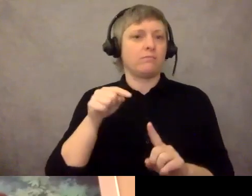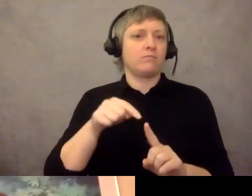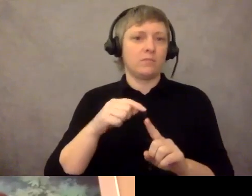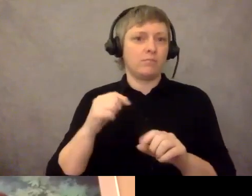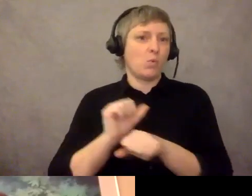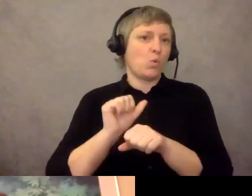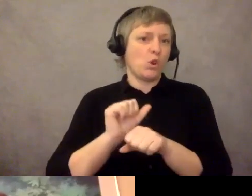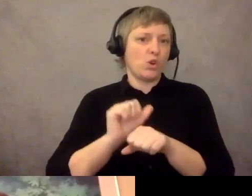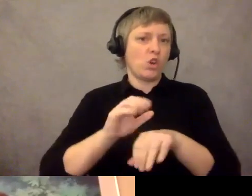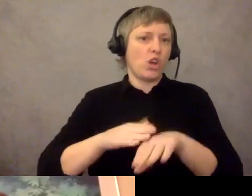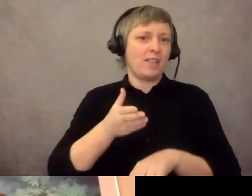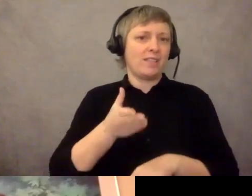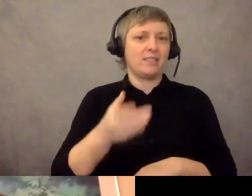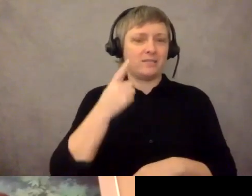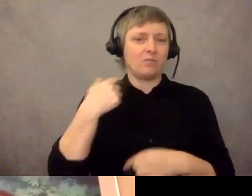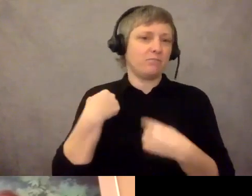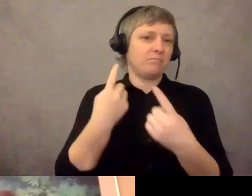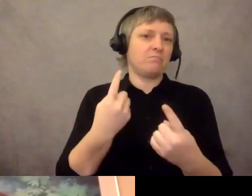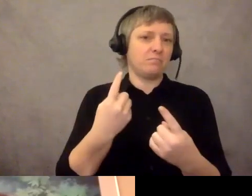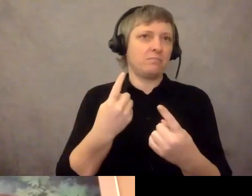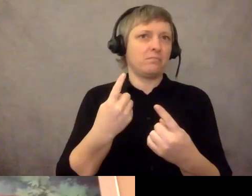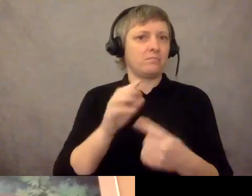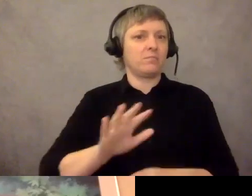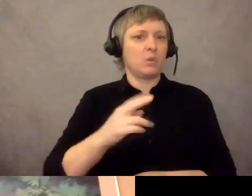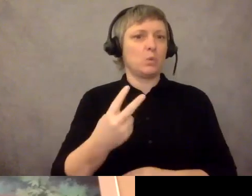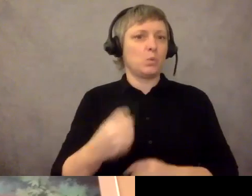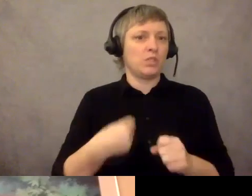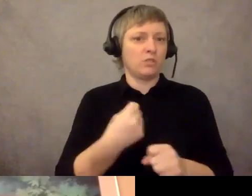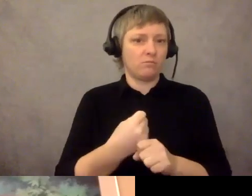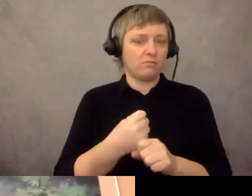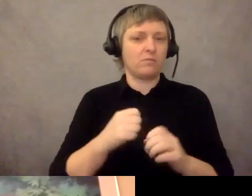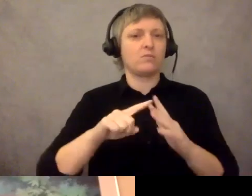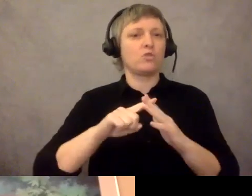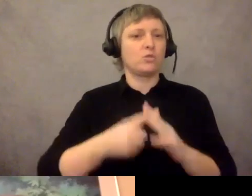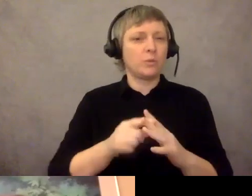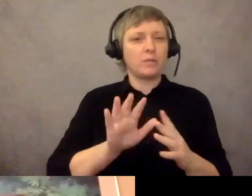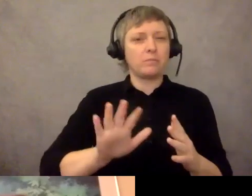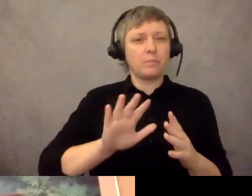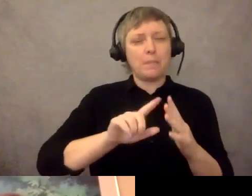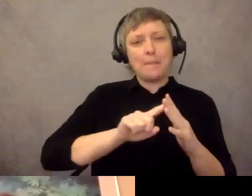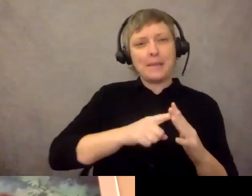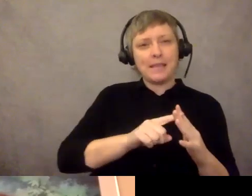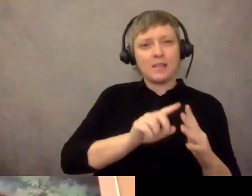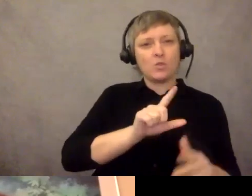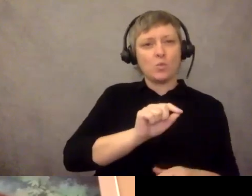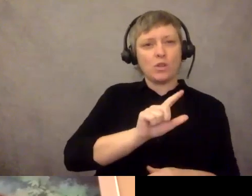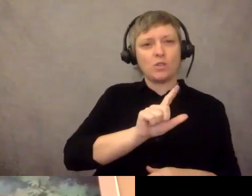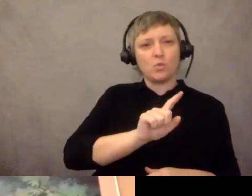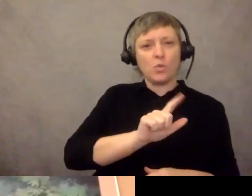la comisión en al principio del 2021 en diciembre de